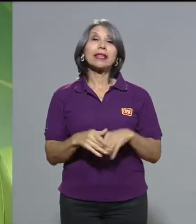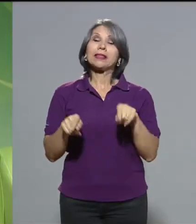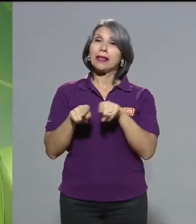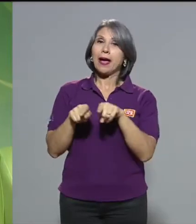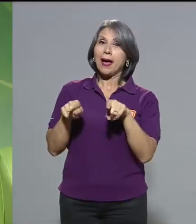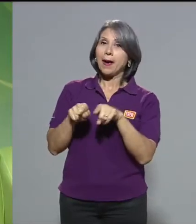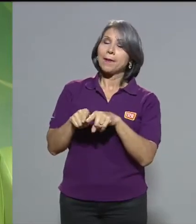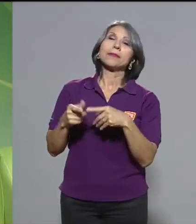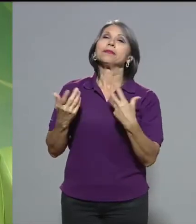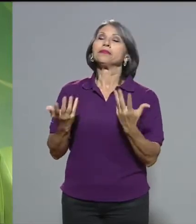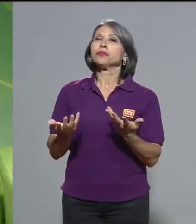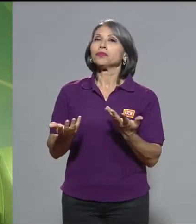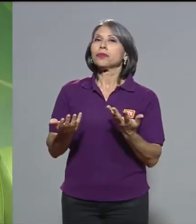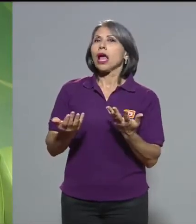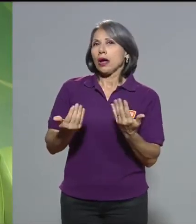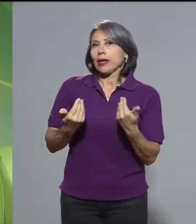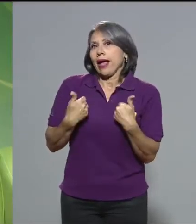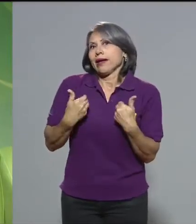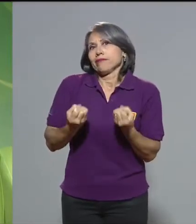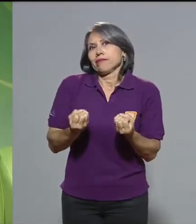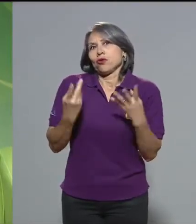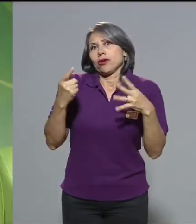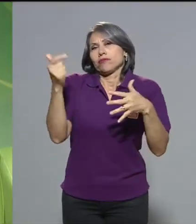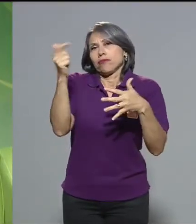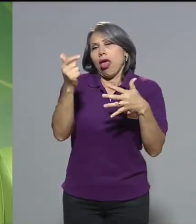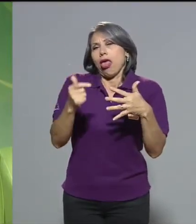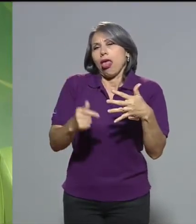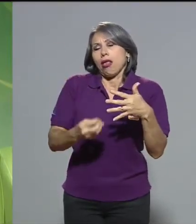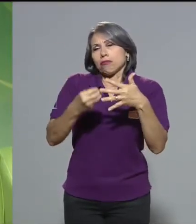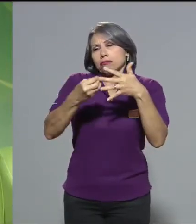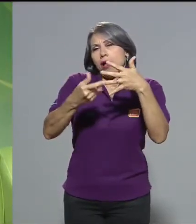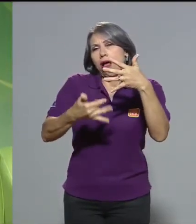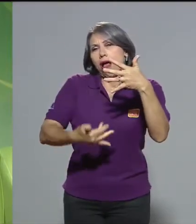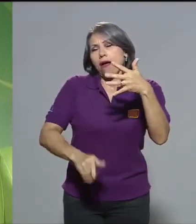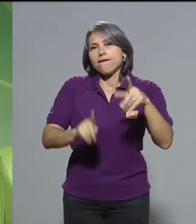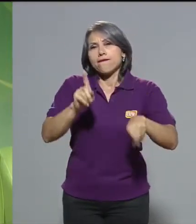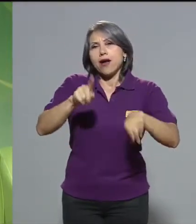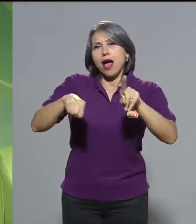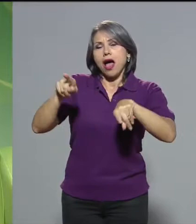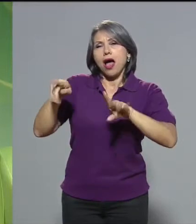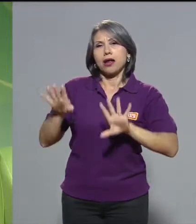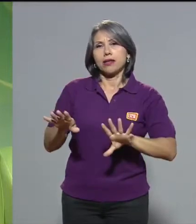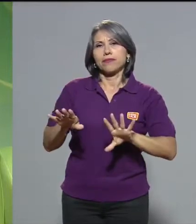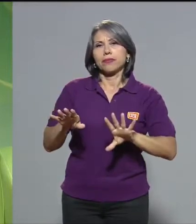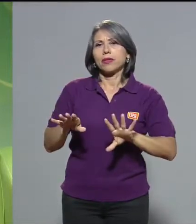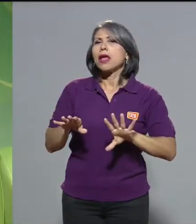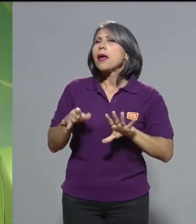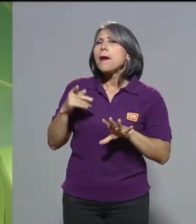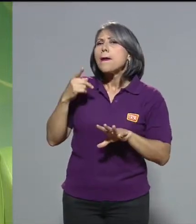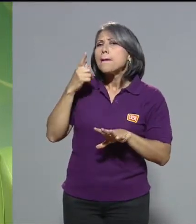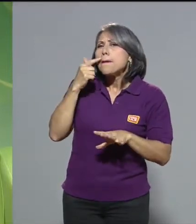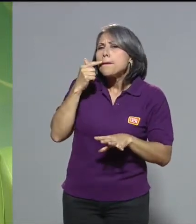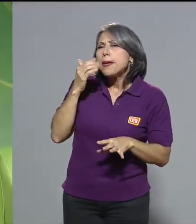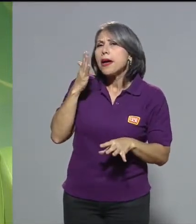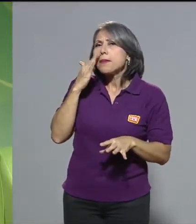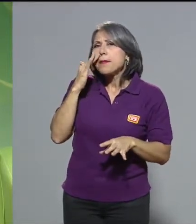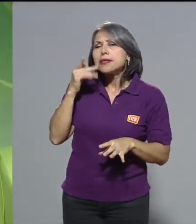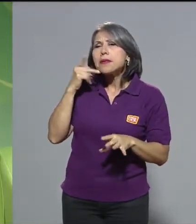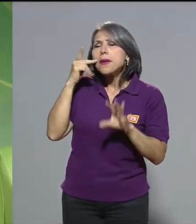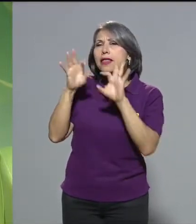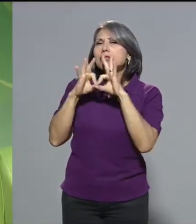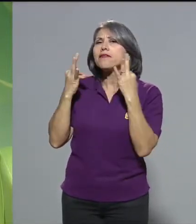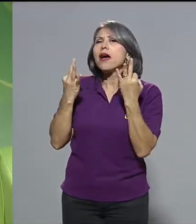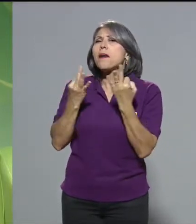hay una gran variedad, ¿verdad?, que compone este espectro, ¿cómo podrían padres y madres de familia